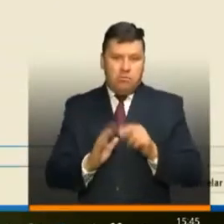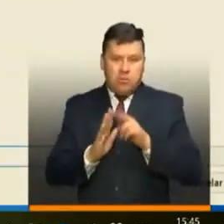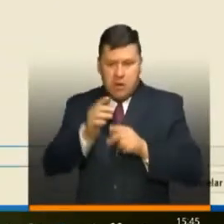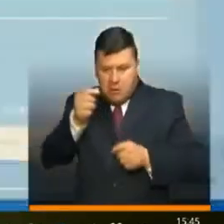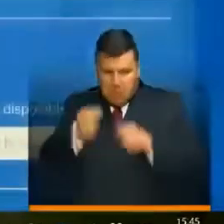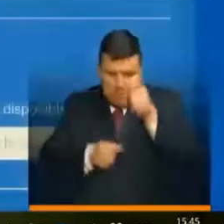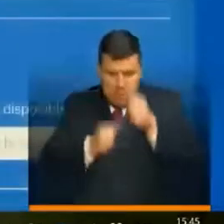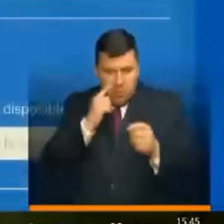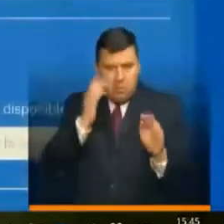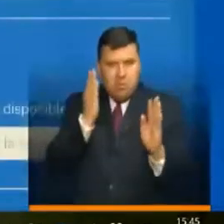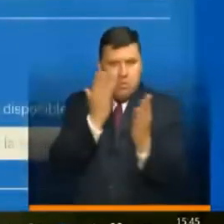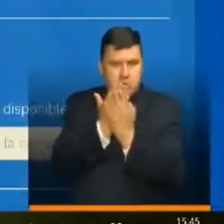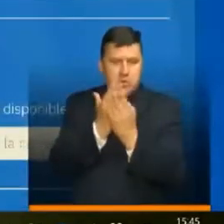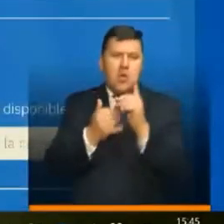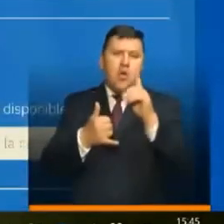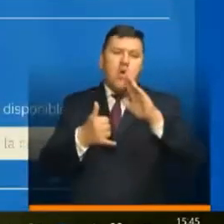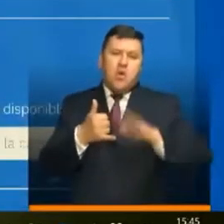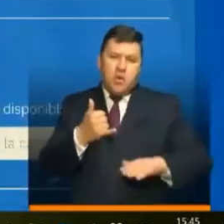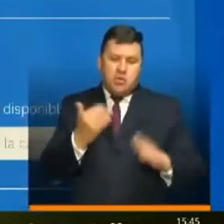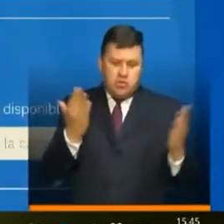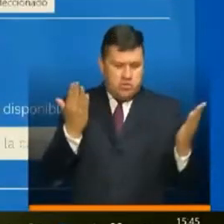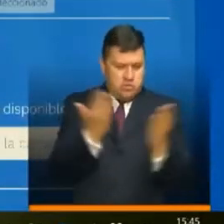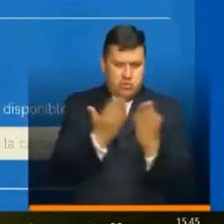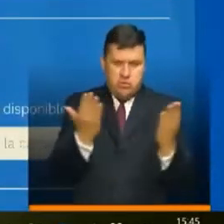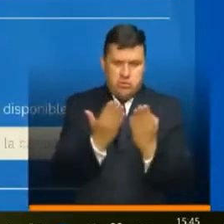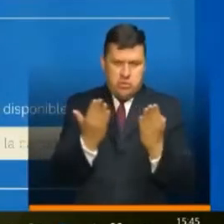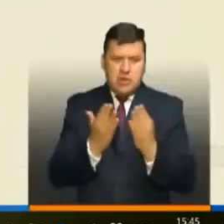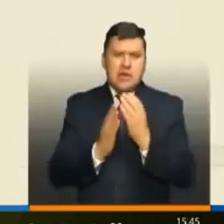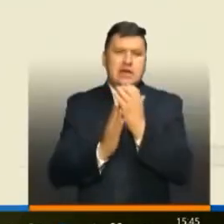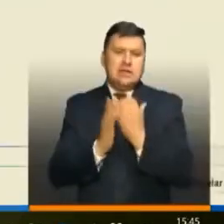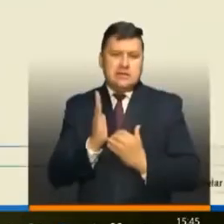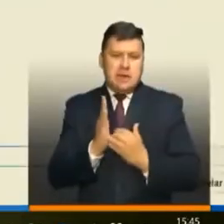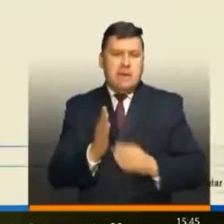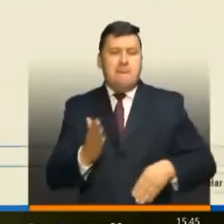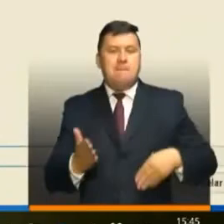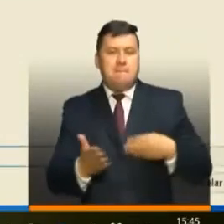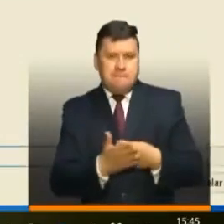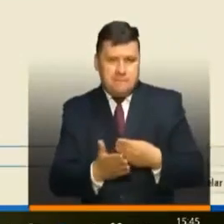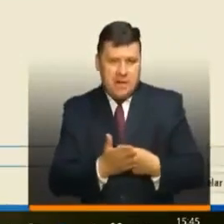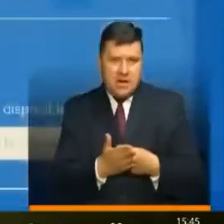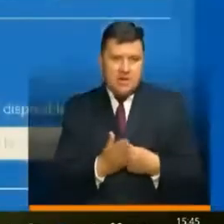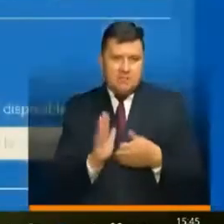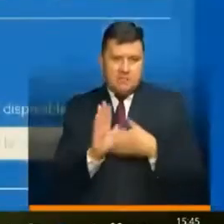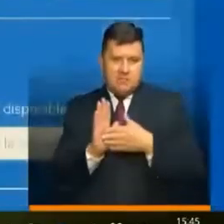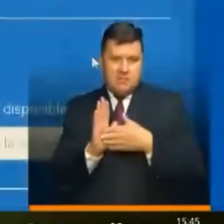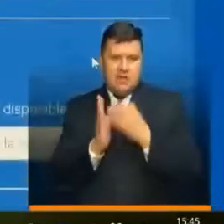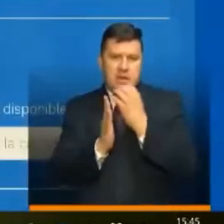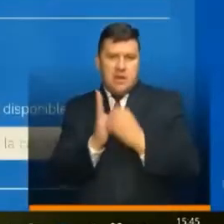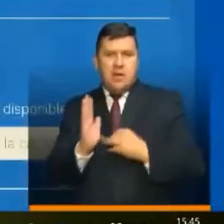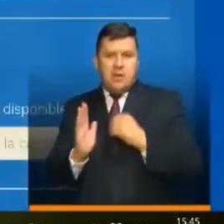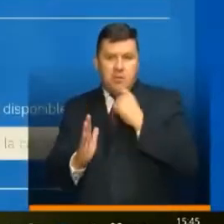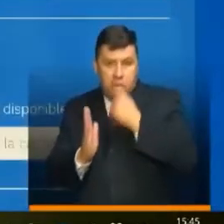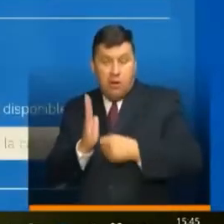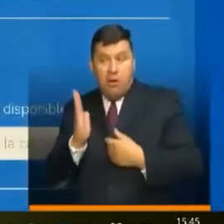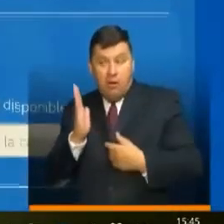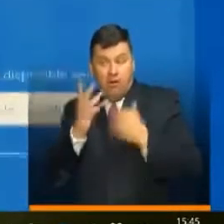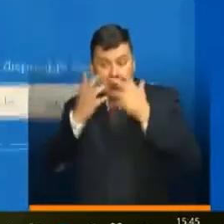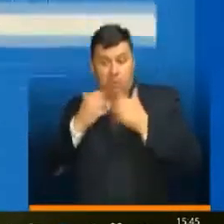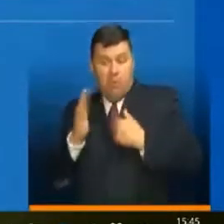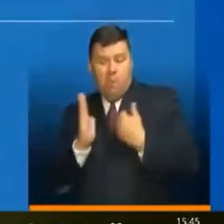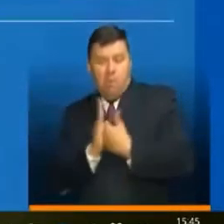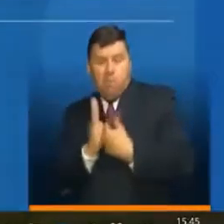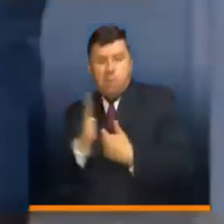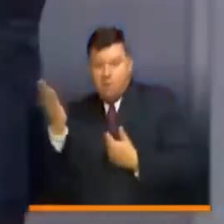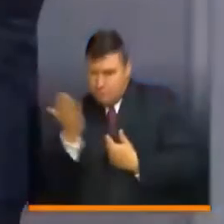financieros últimos junto con el certificado de pago de parafiscales y de esa manera ya